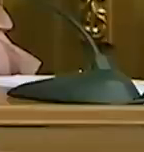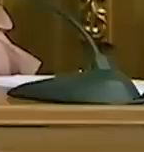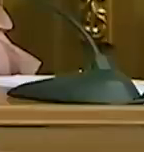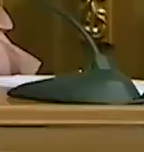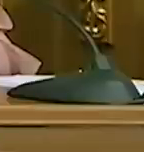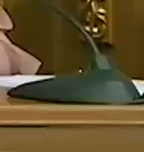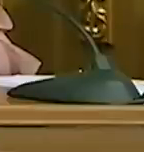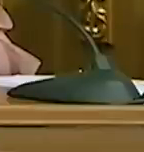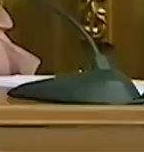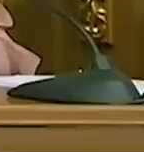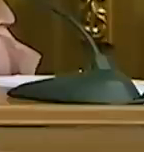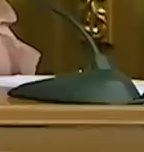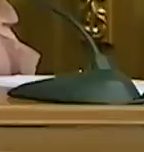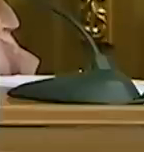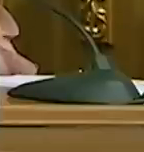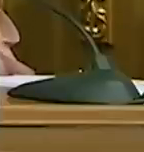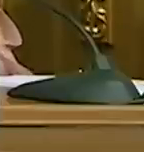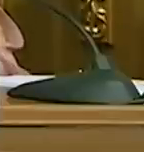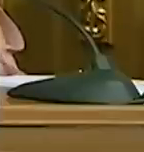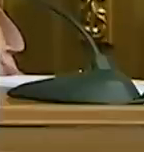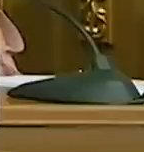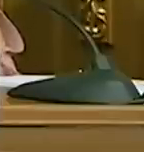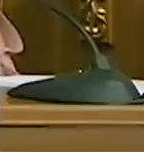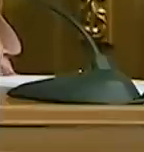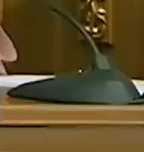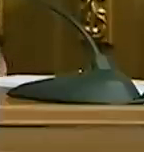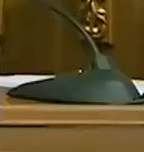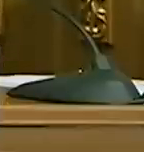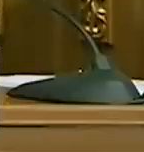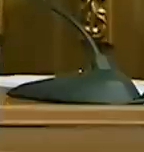el Día Nacional del Periodista. Esto, ciudadano presidente.